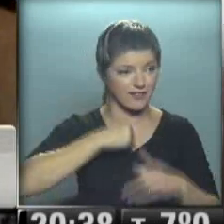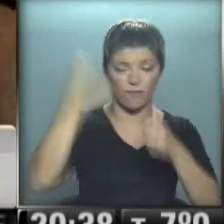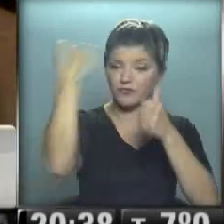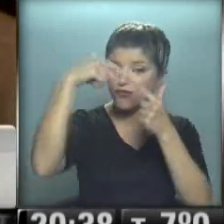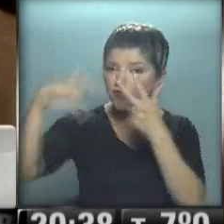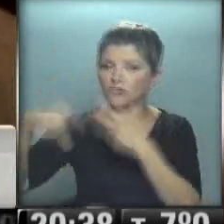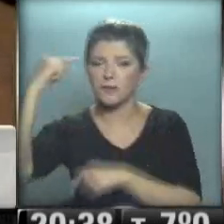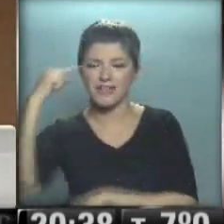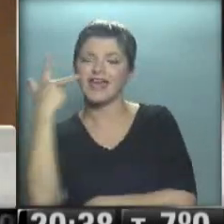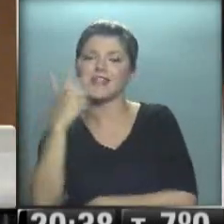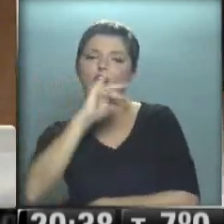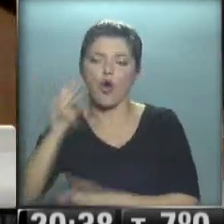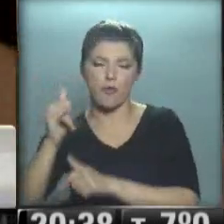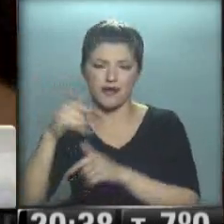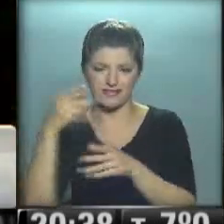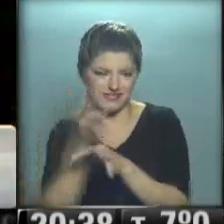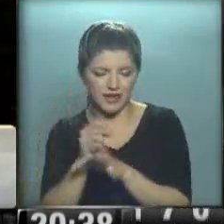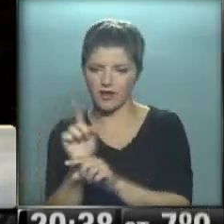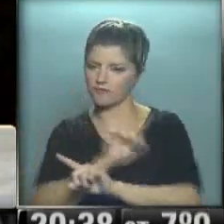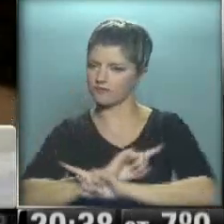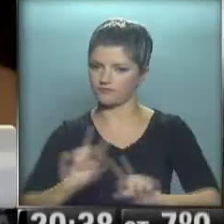a asesinar a tres jóvenes.